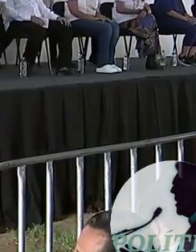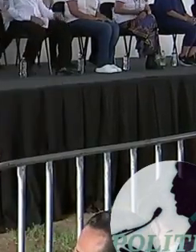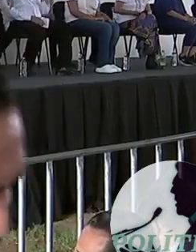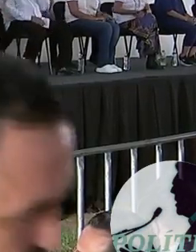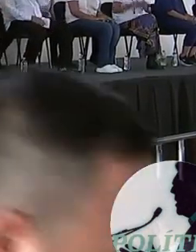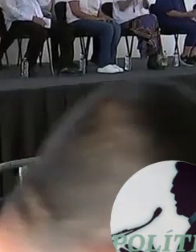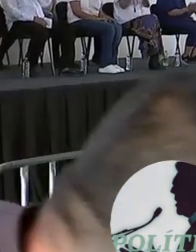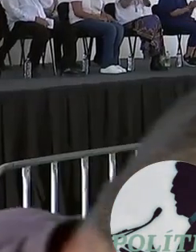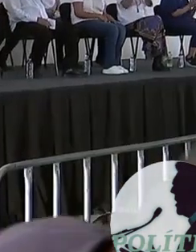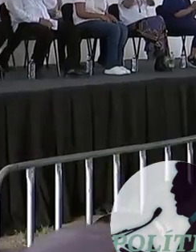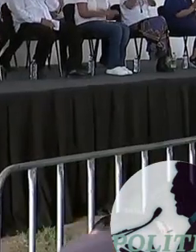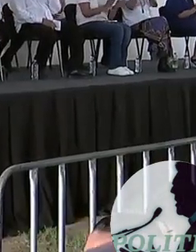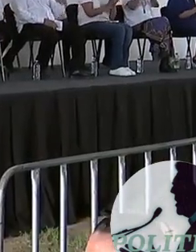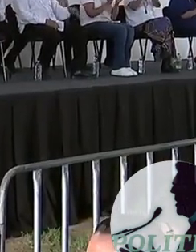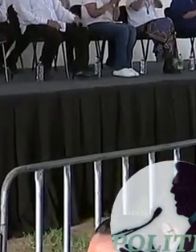Gallardo Cardona.